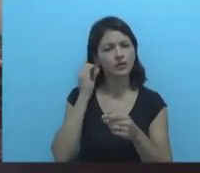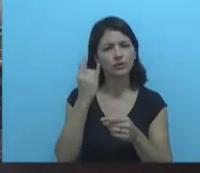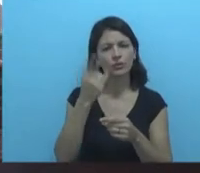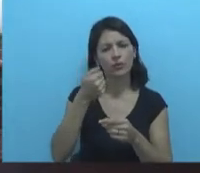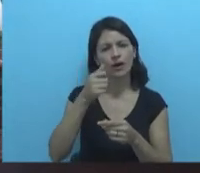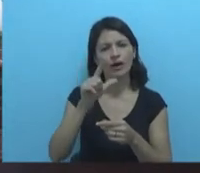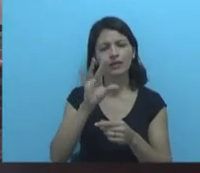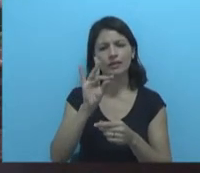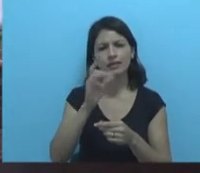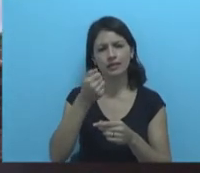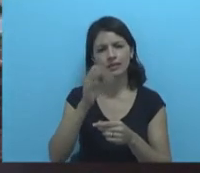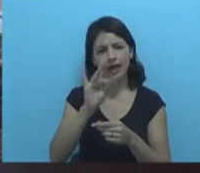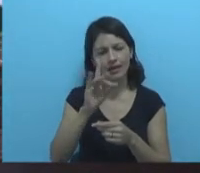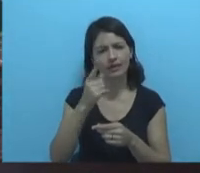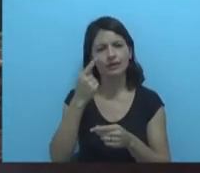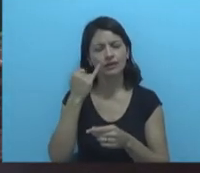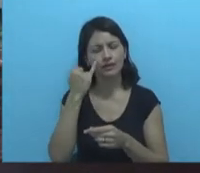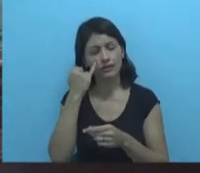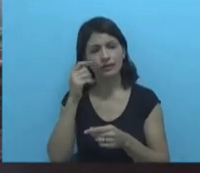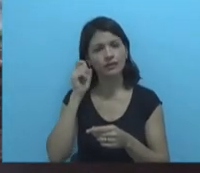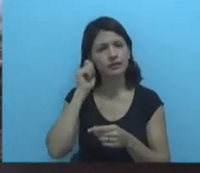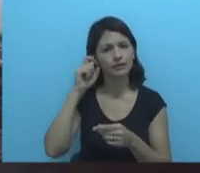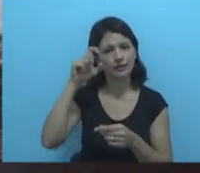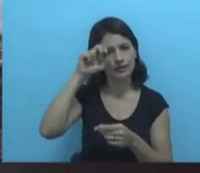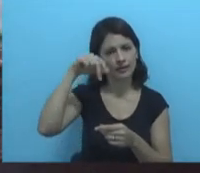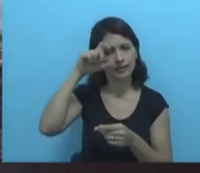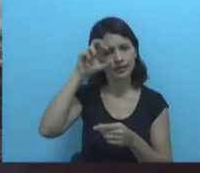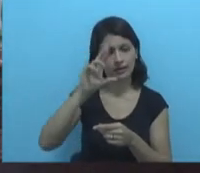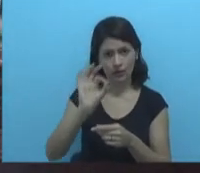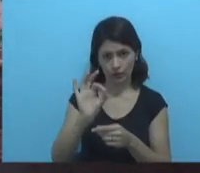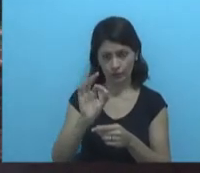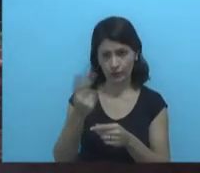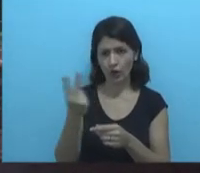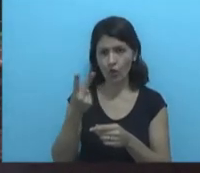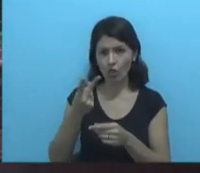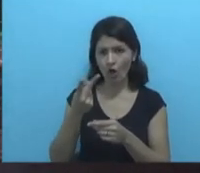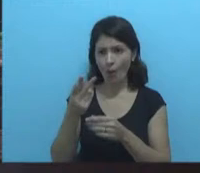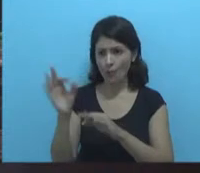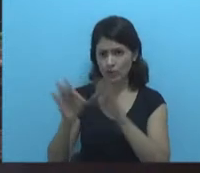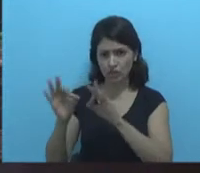proyectos. Bueno, sí, vamos a proceder.